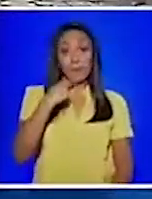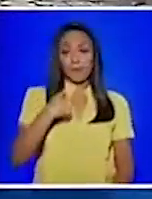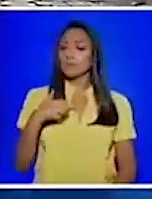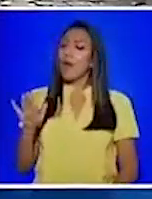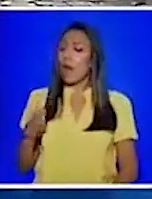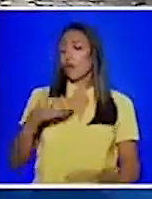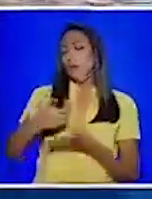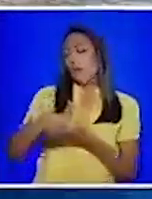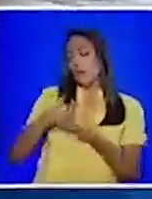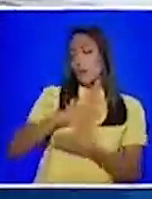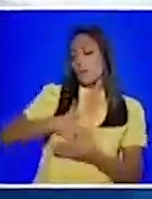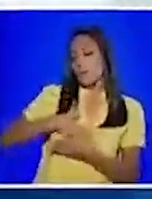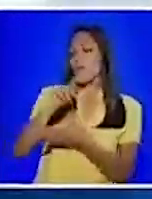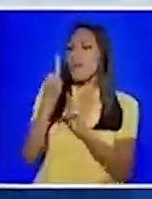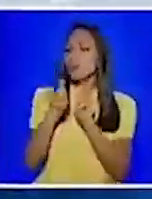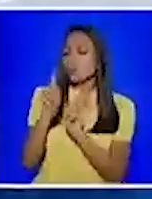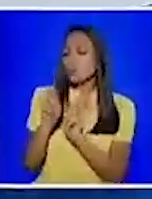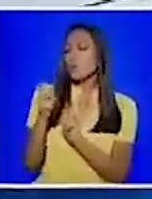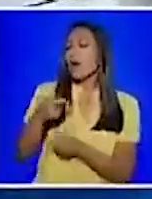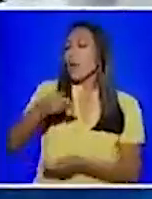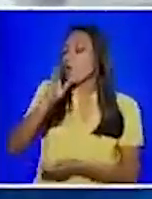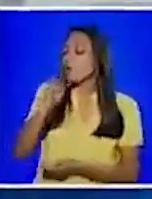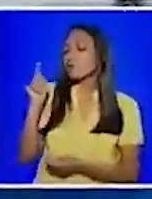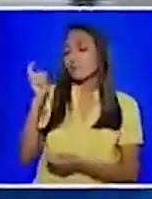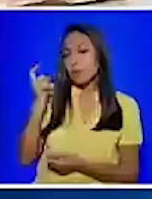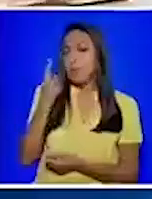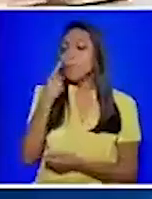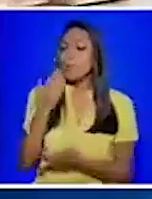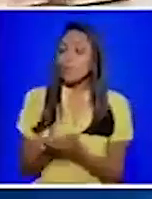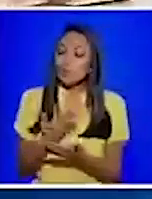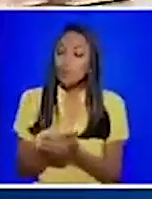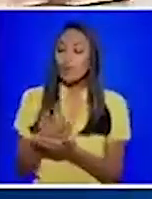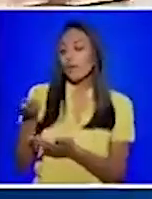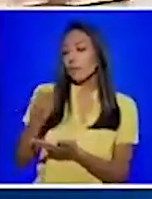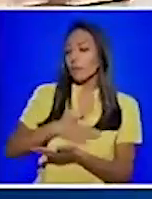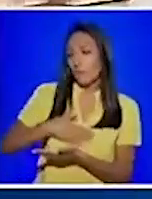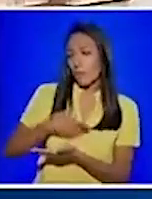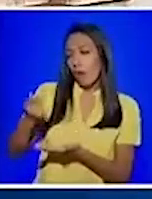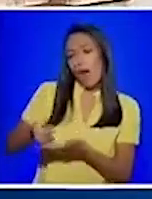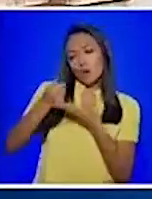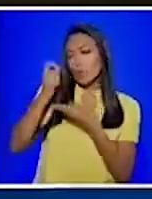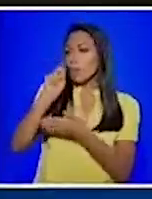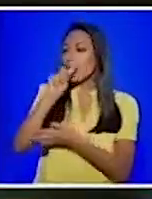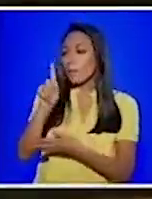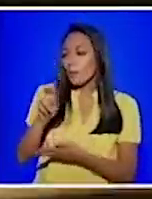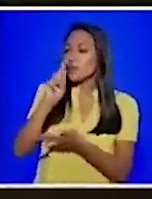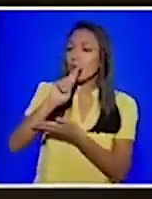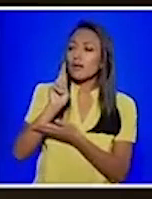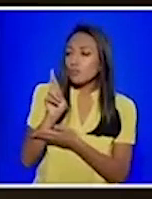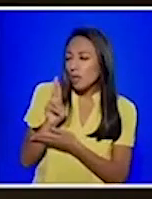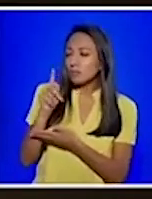ellas haciendo una degustación de unas bebidas y nos dijeron que si es que podíamos ayudarles a hacer una encuesta